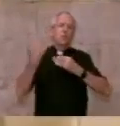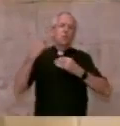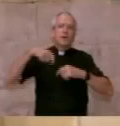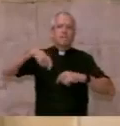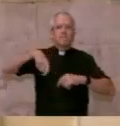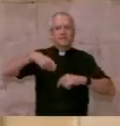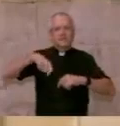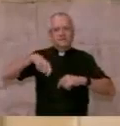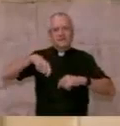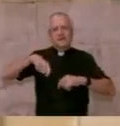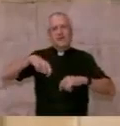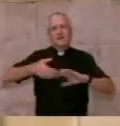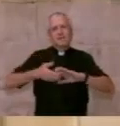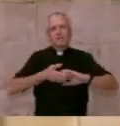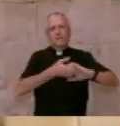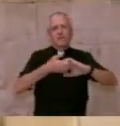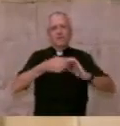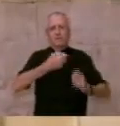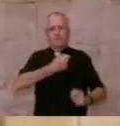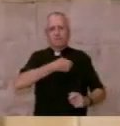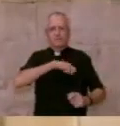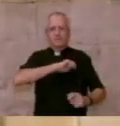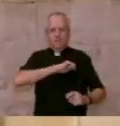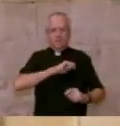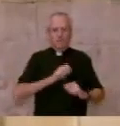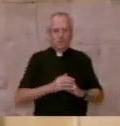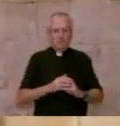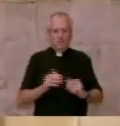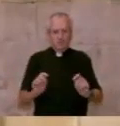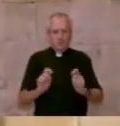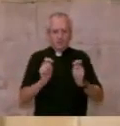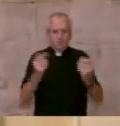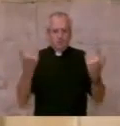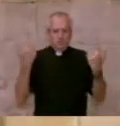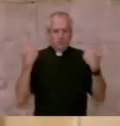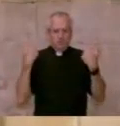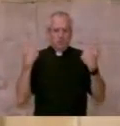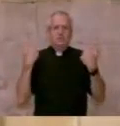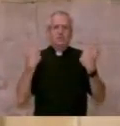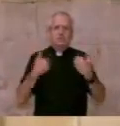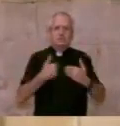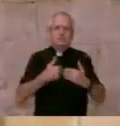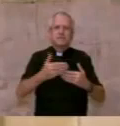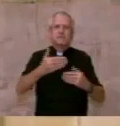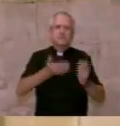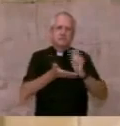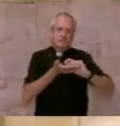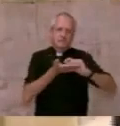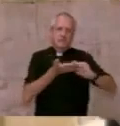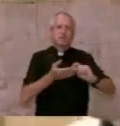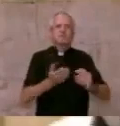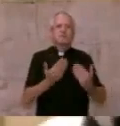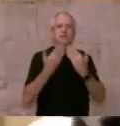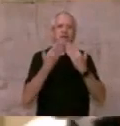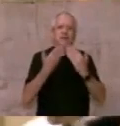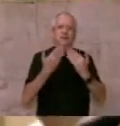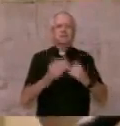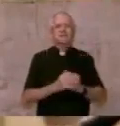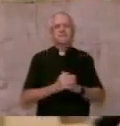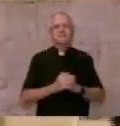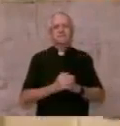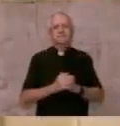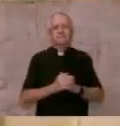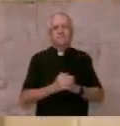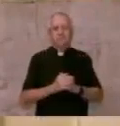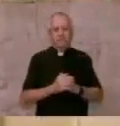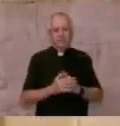Española, cuando él era presidente. Siento como si de una carrera de relevo se tratara. Y así ha sido. Y ahora el